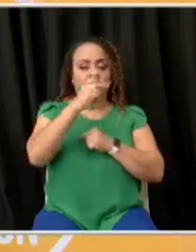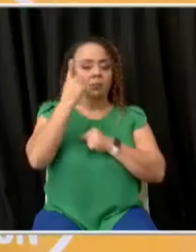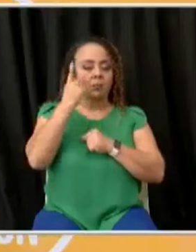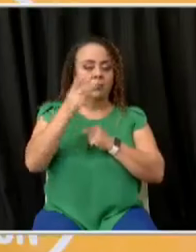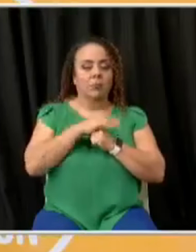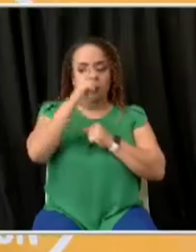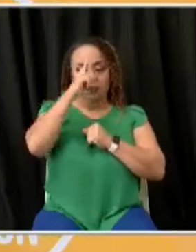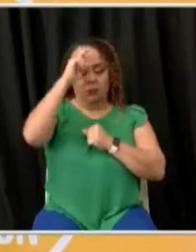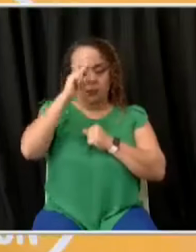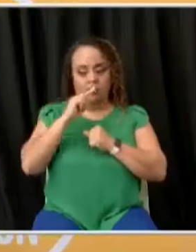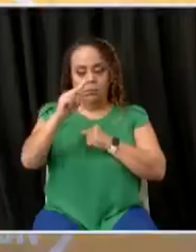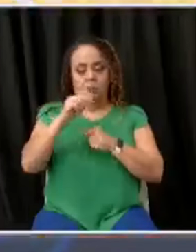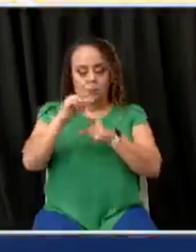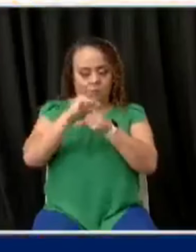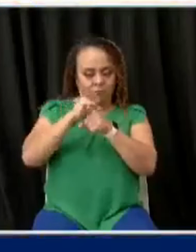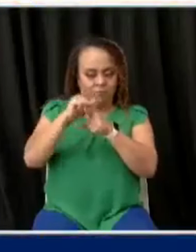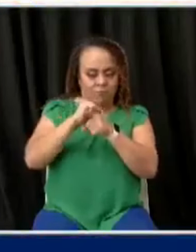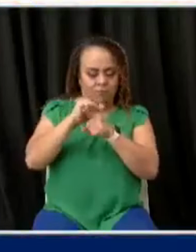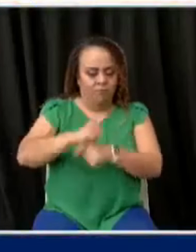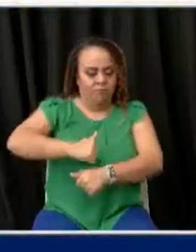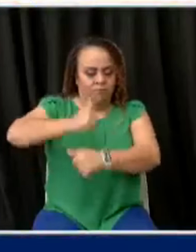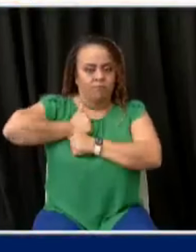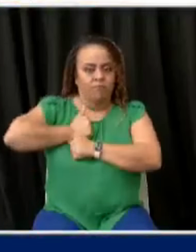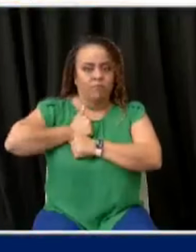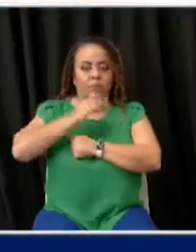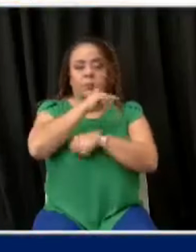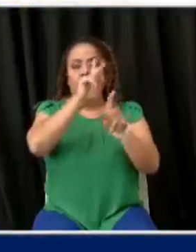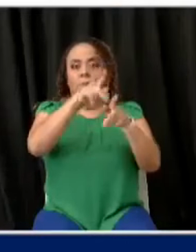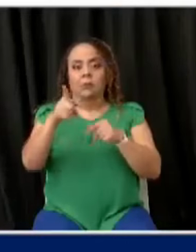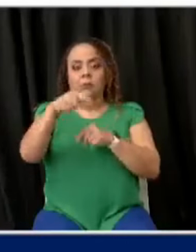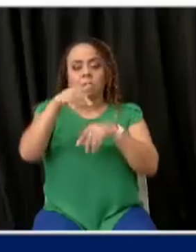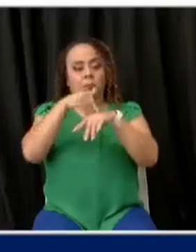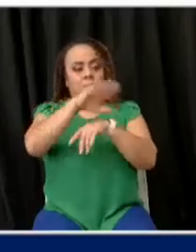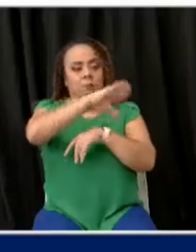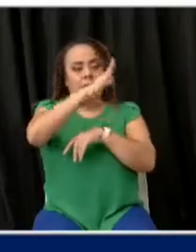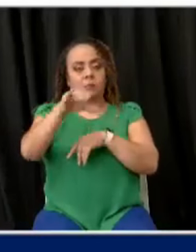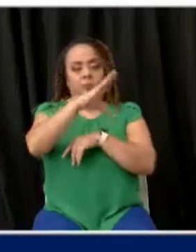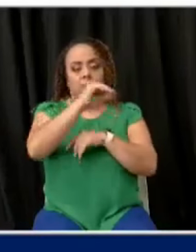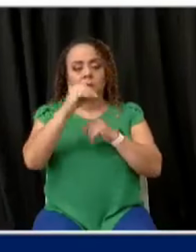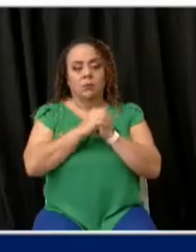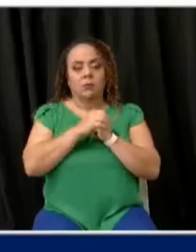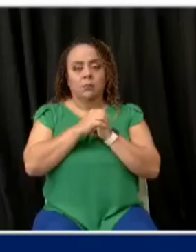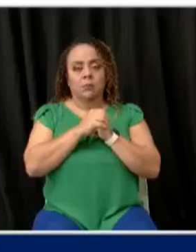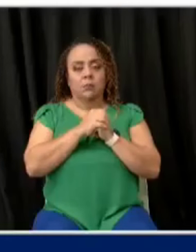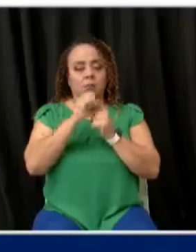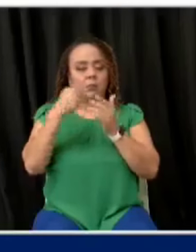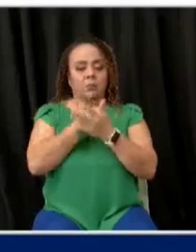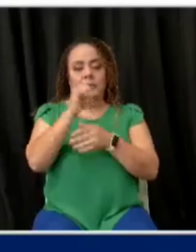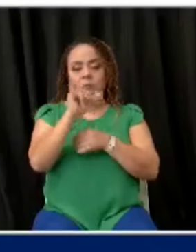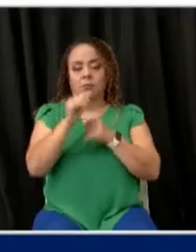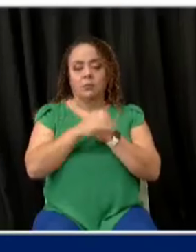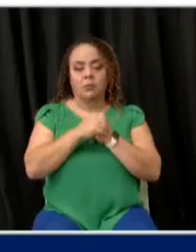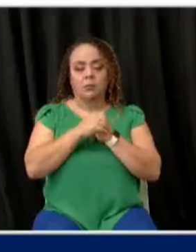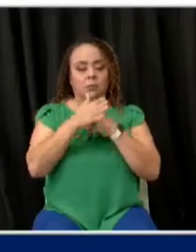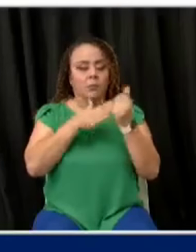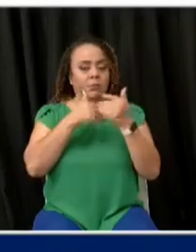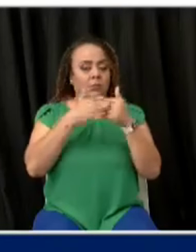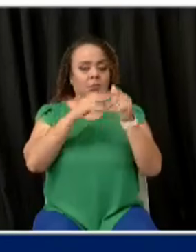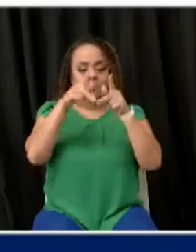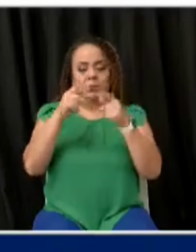un militar que está entrenado y son personas que ustedes los mandan a la montaña y se lastiman igual, aunque sean personas que están